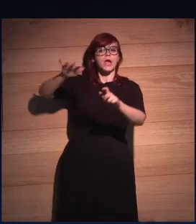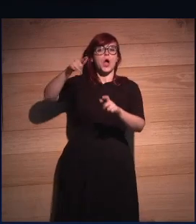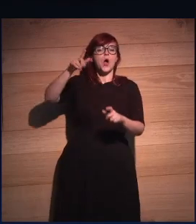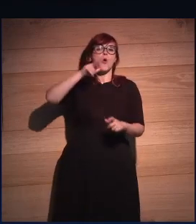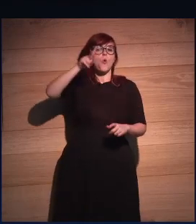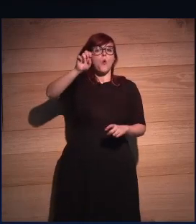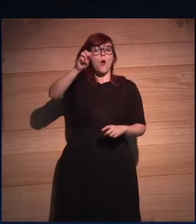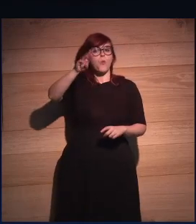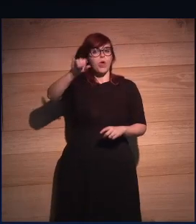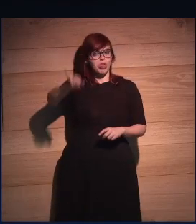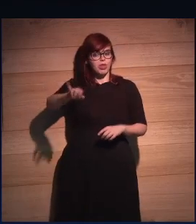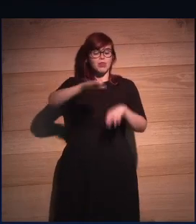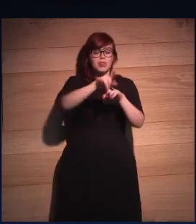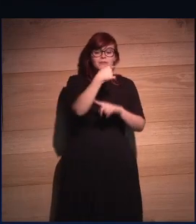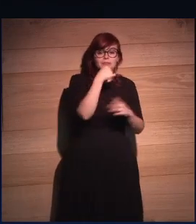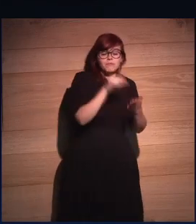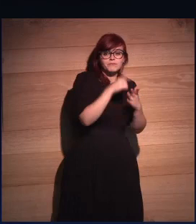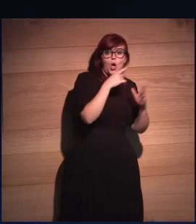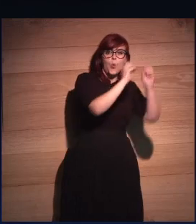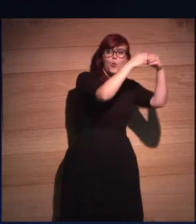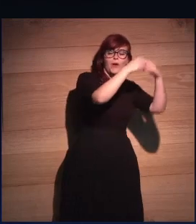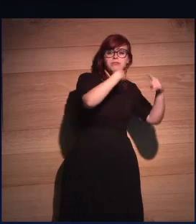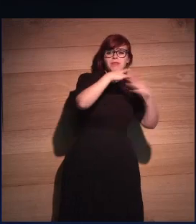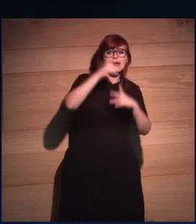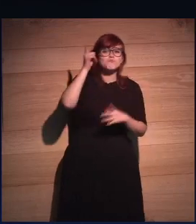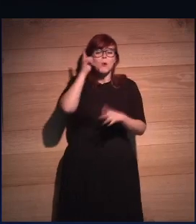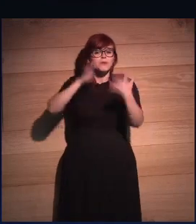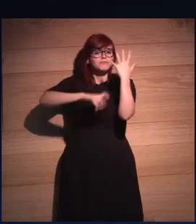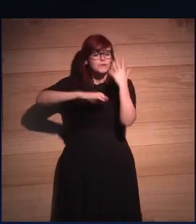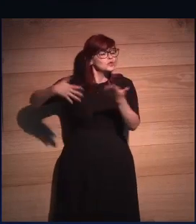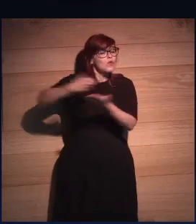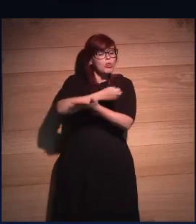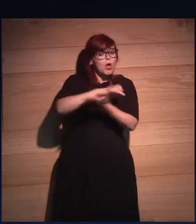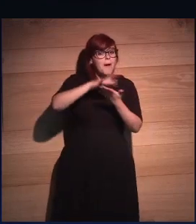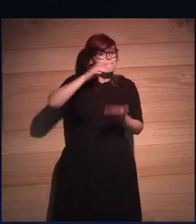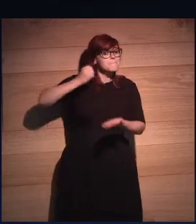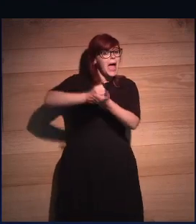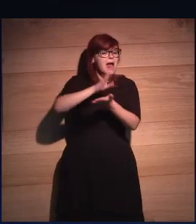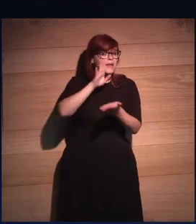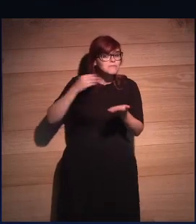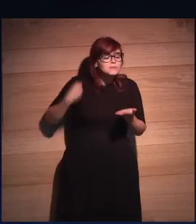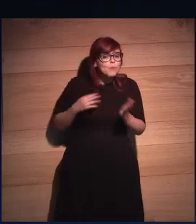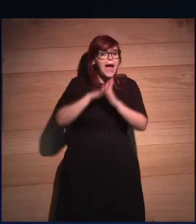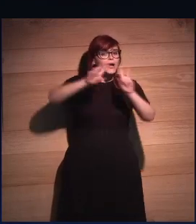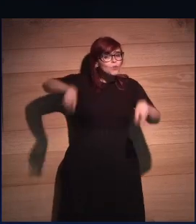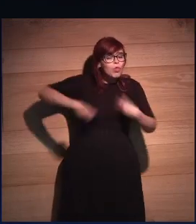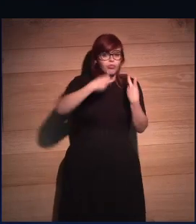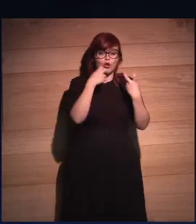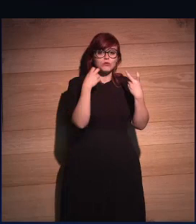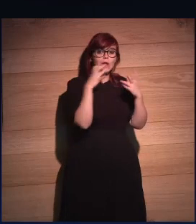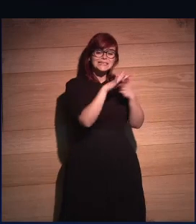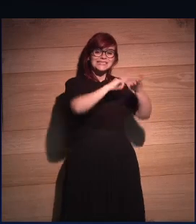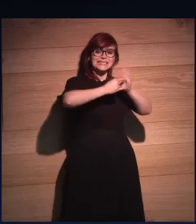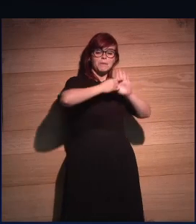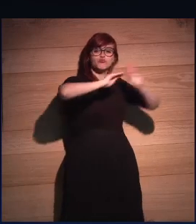Google diga que todos los teléfonos de Huawei y todos los ordenadores de Huawei ya no van a tener actualizaciones en su